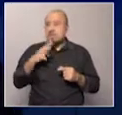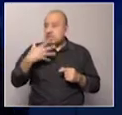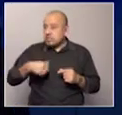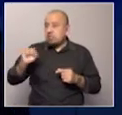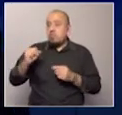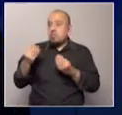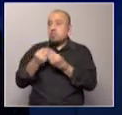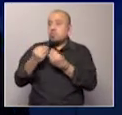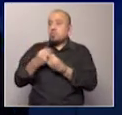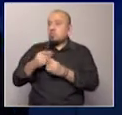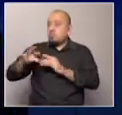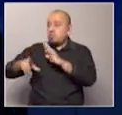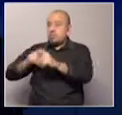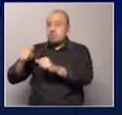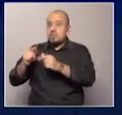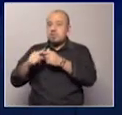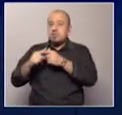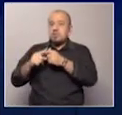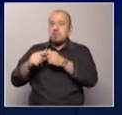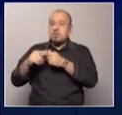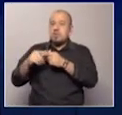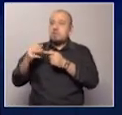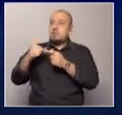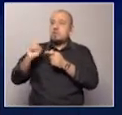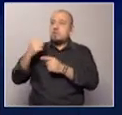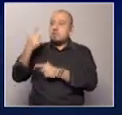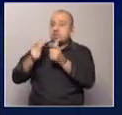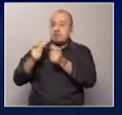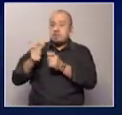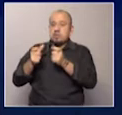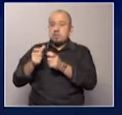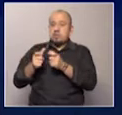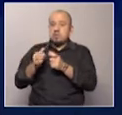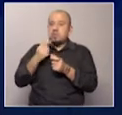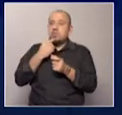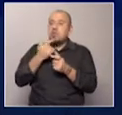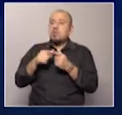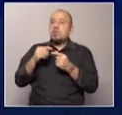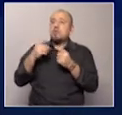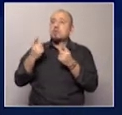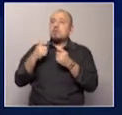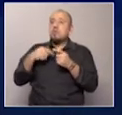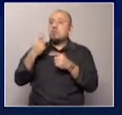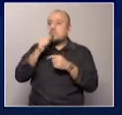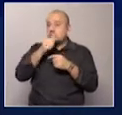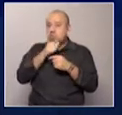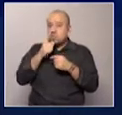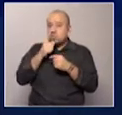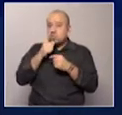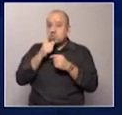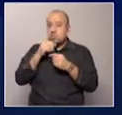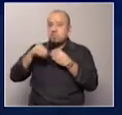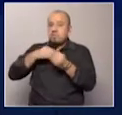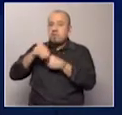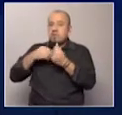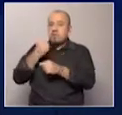claro vamos a terminar encarcelando por delitos leves a gente quería tener un tipo alternativas gente que va a romper su relación con su familia